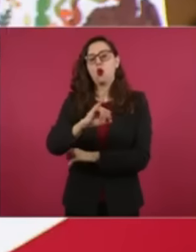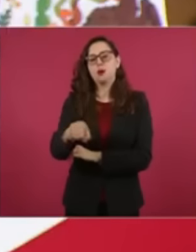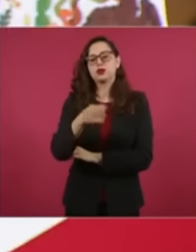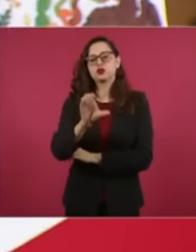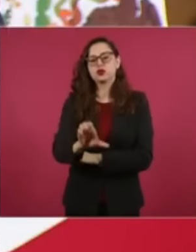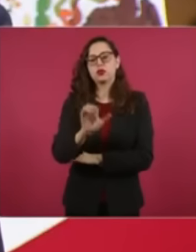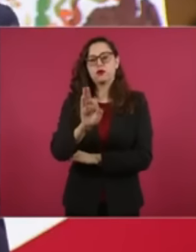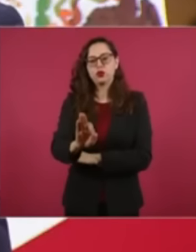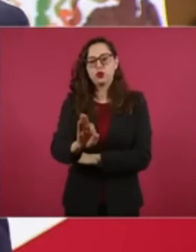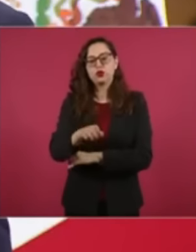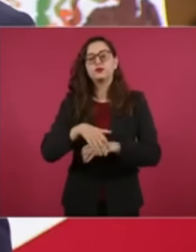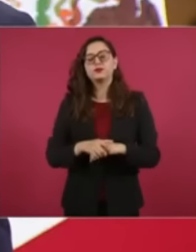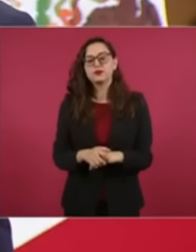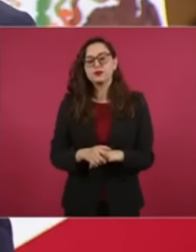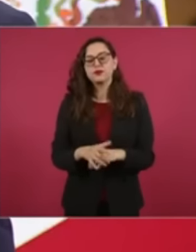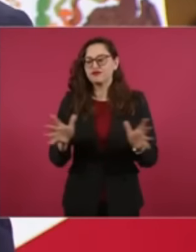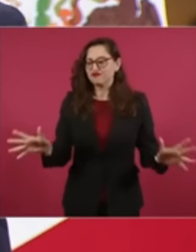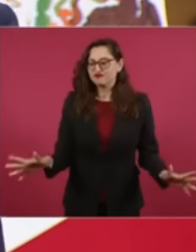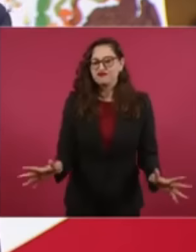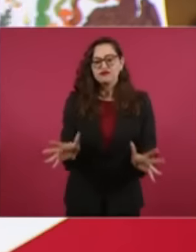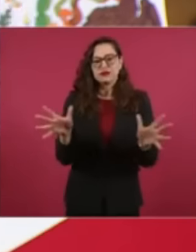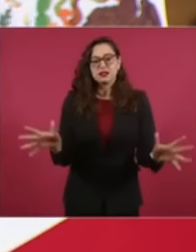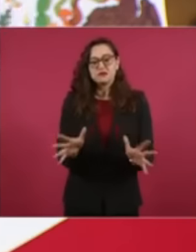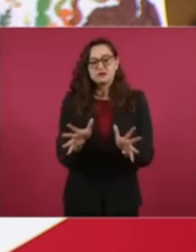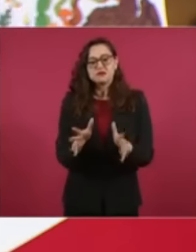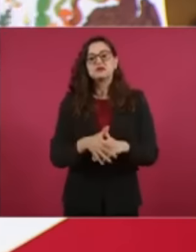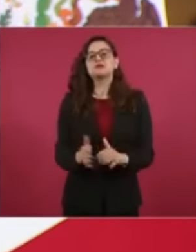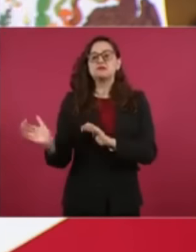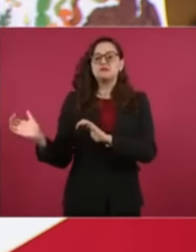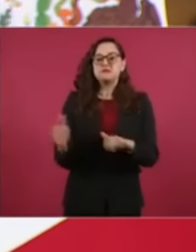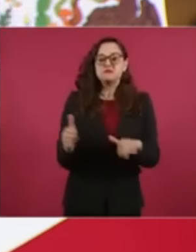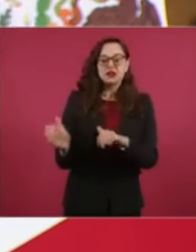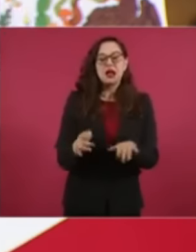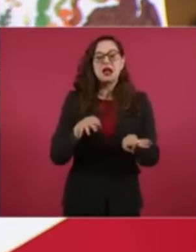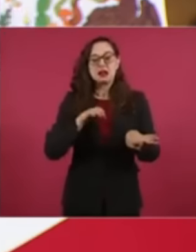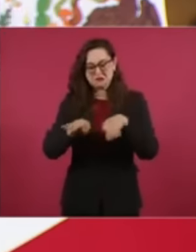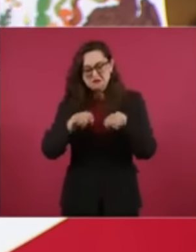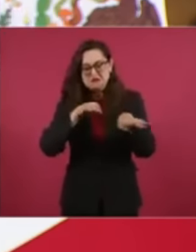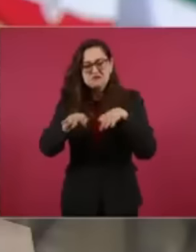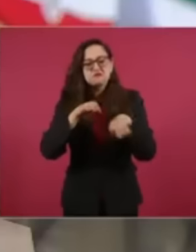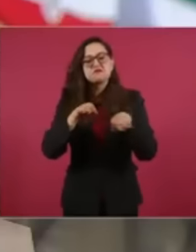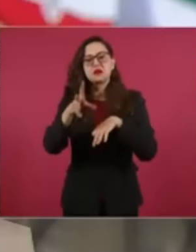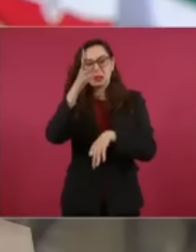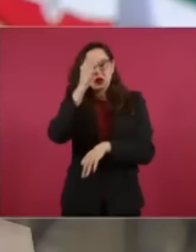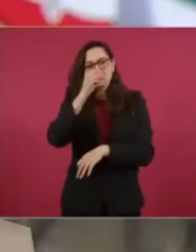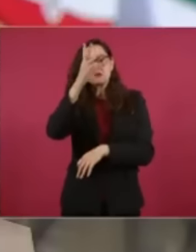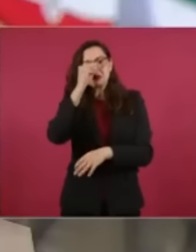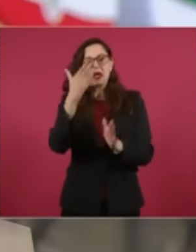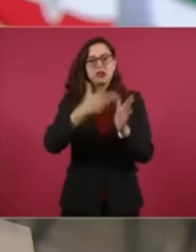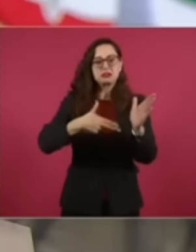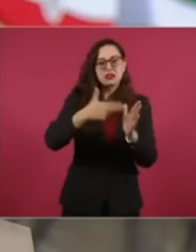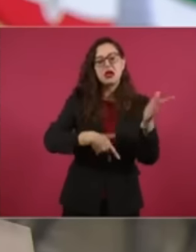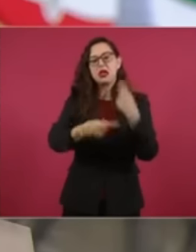Futuro, en el cual han trabajado como aprendices en